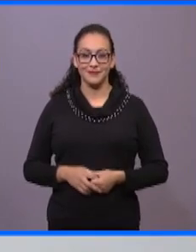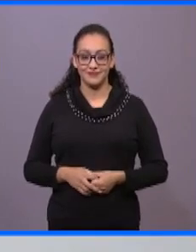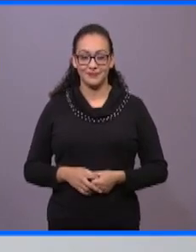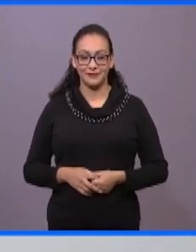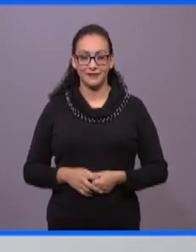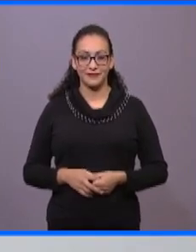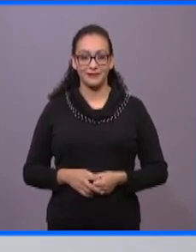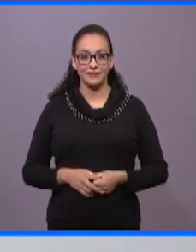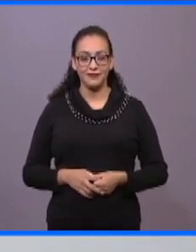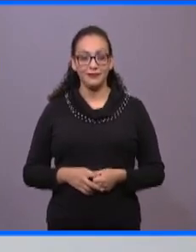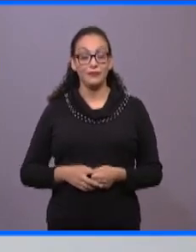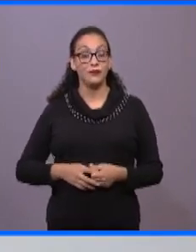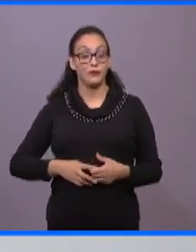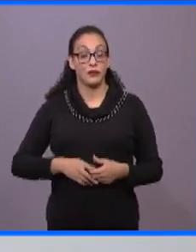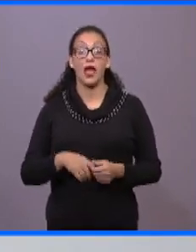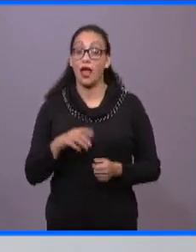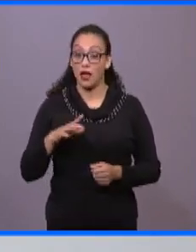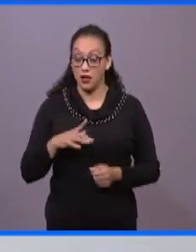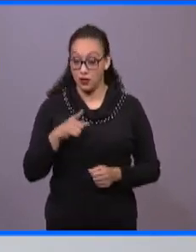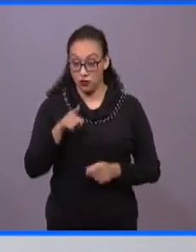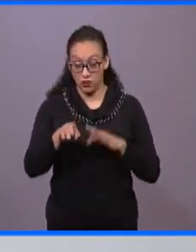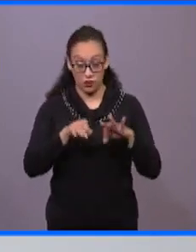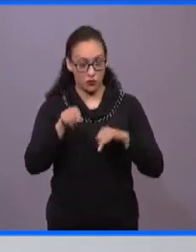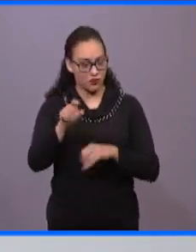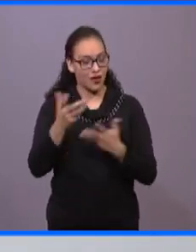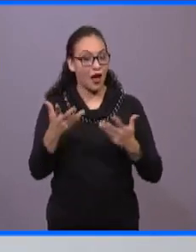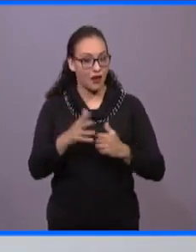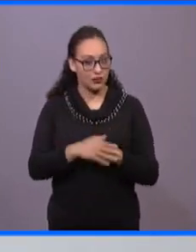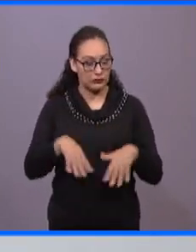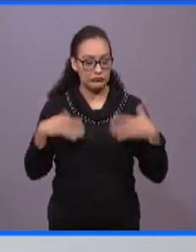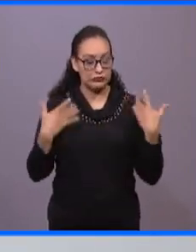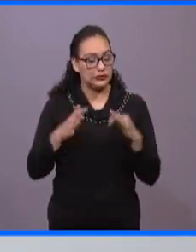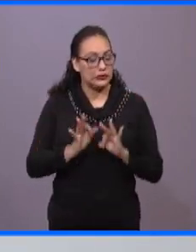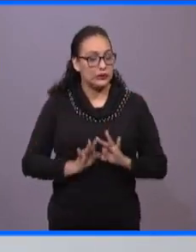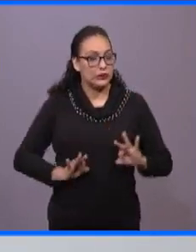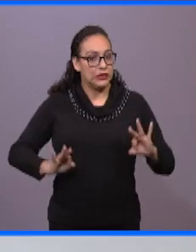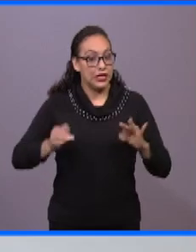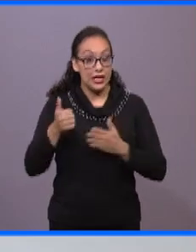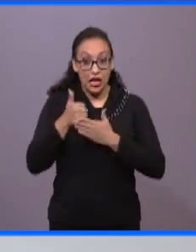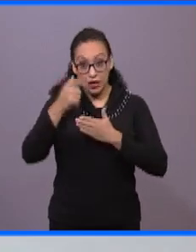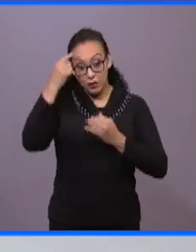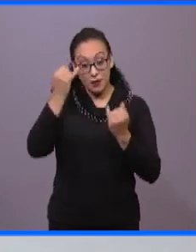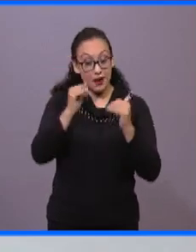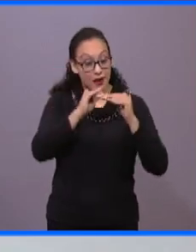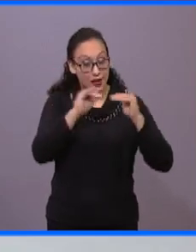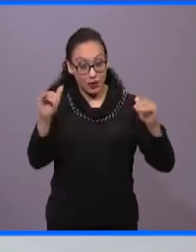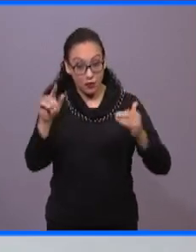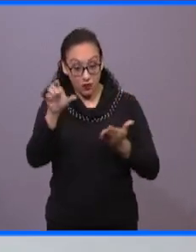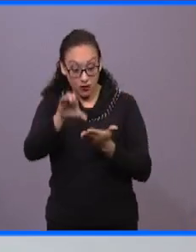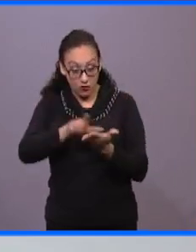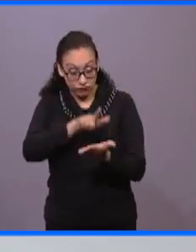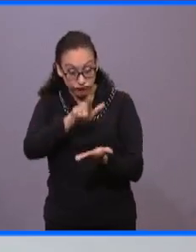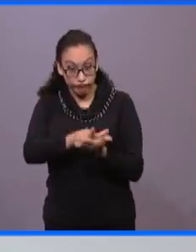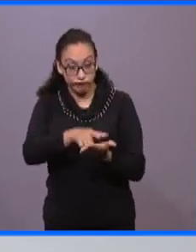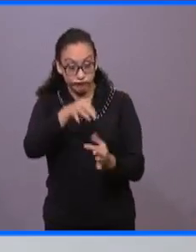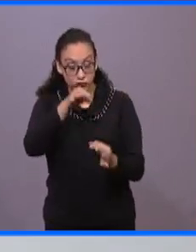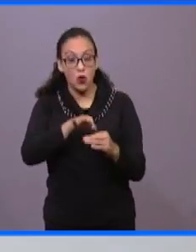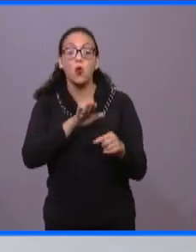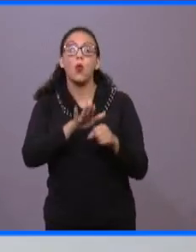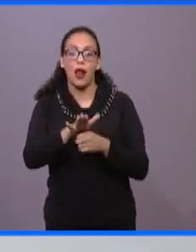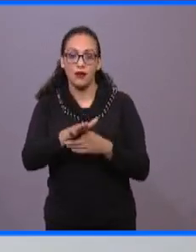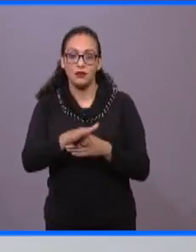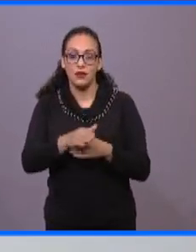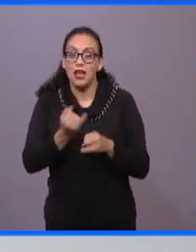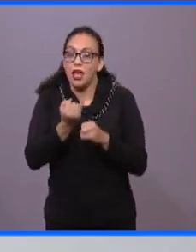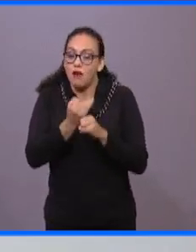Uno de los ejercicios más emblemáticos de toda democracia constitucional es la